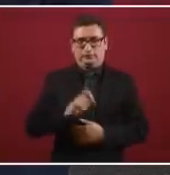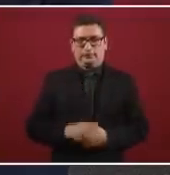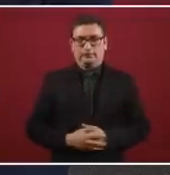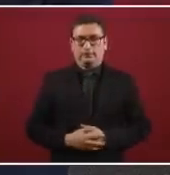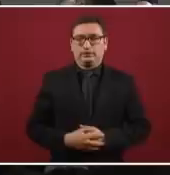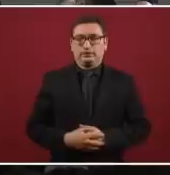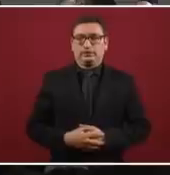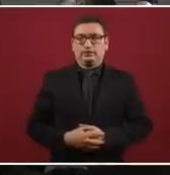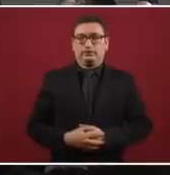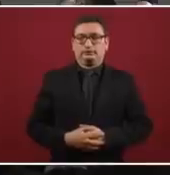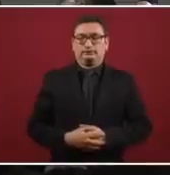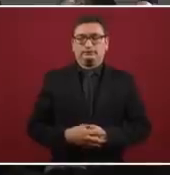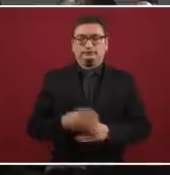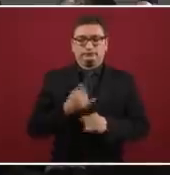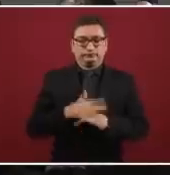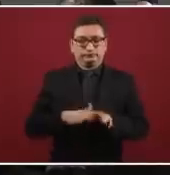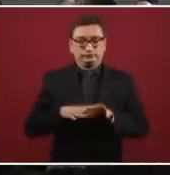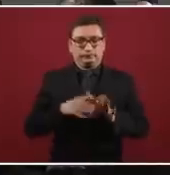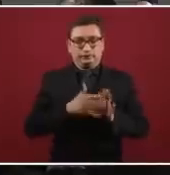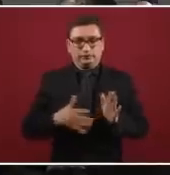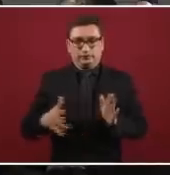esta es la cifra, 2006